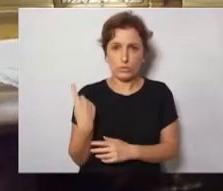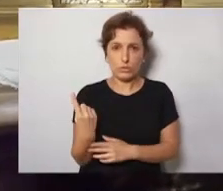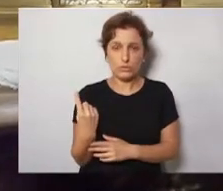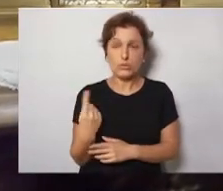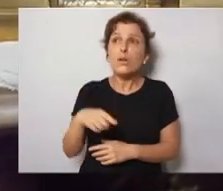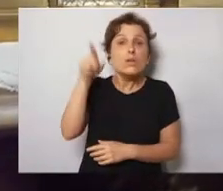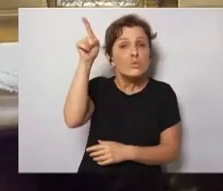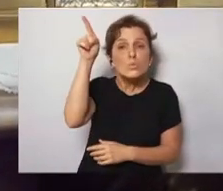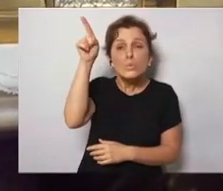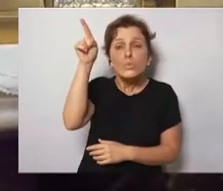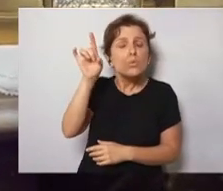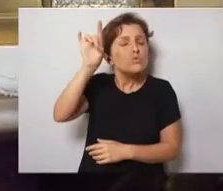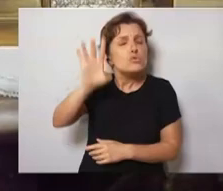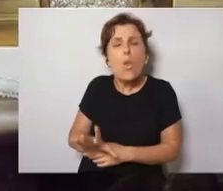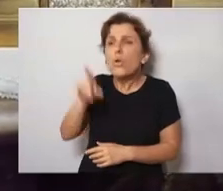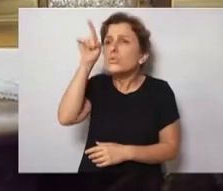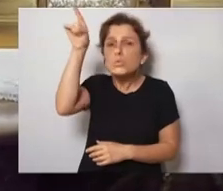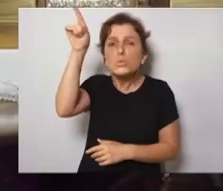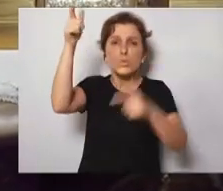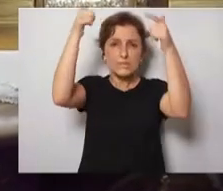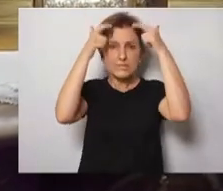porque solo tú eres